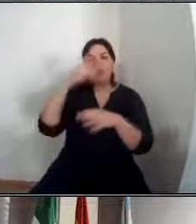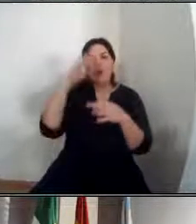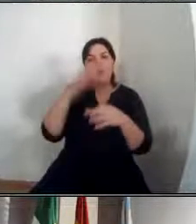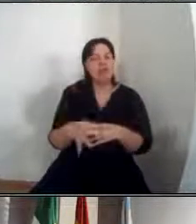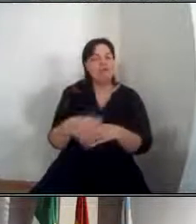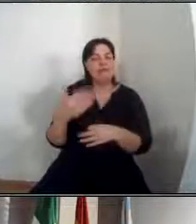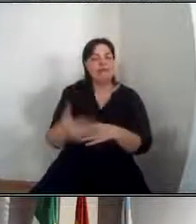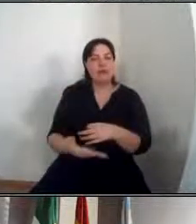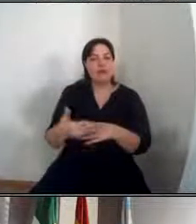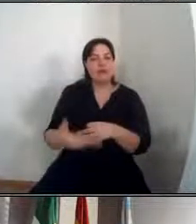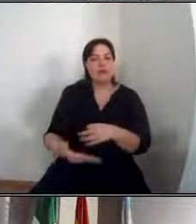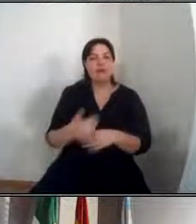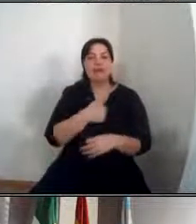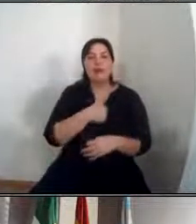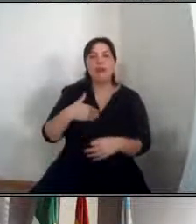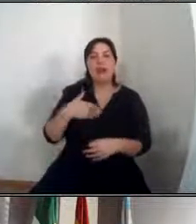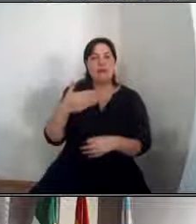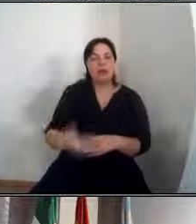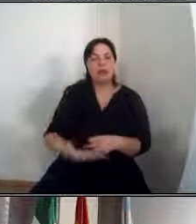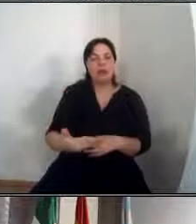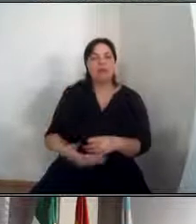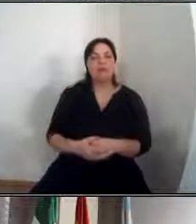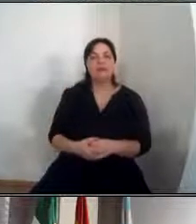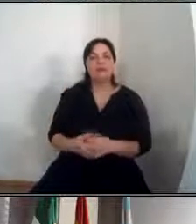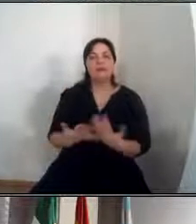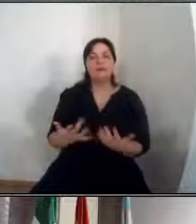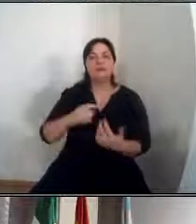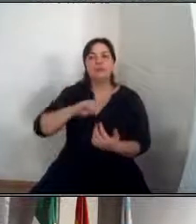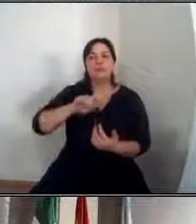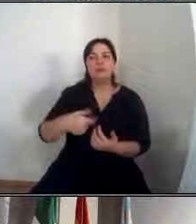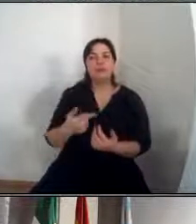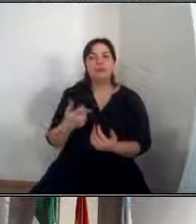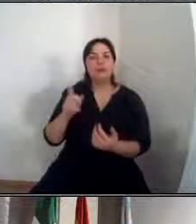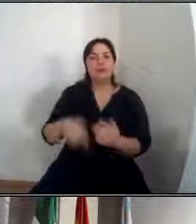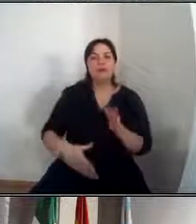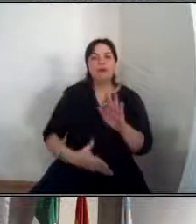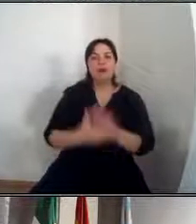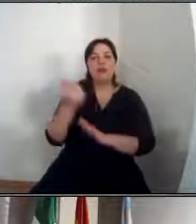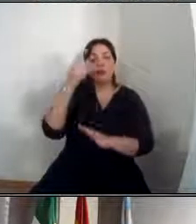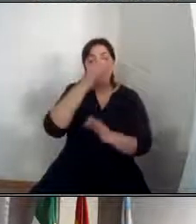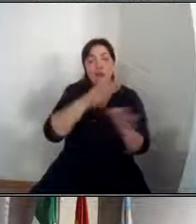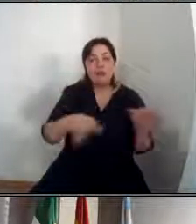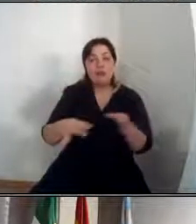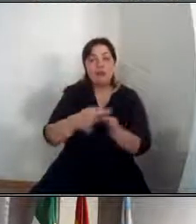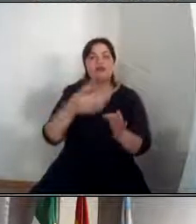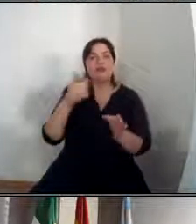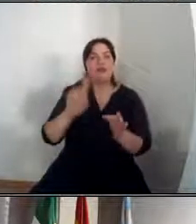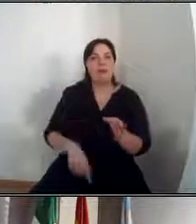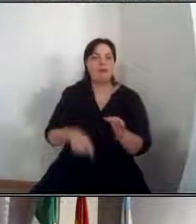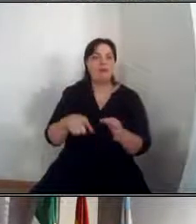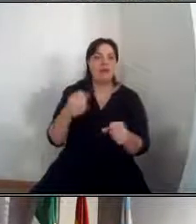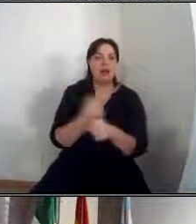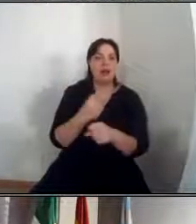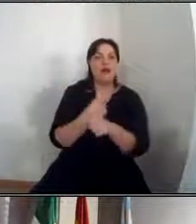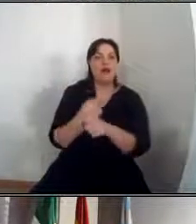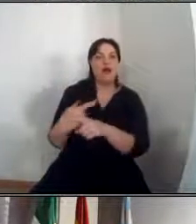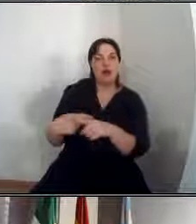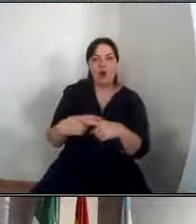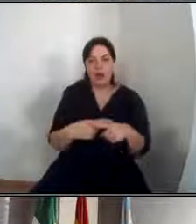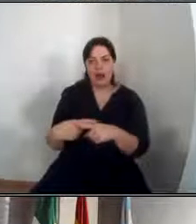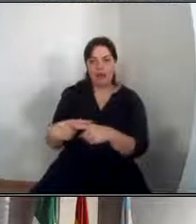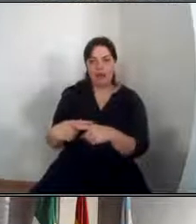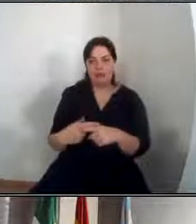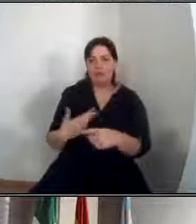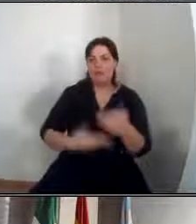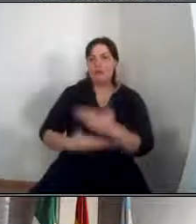que decir. Y nosotros, como Federación de Municipios, también. Este es un trabajo compartido que requiere la